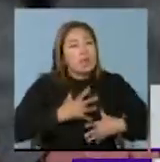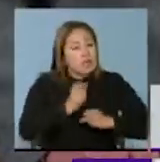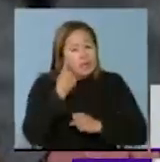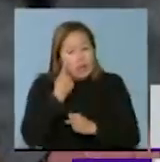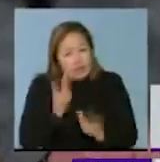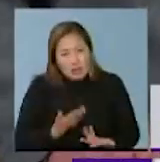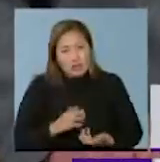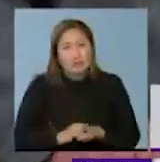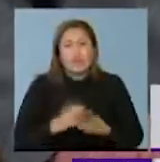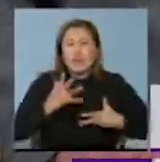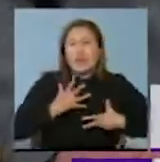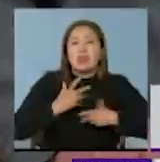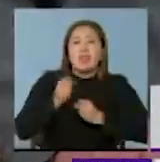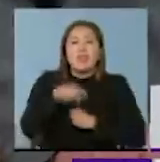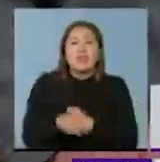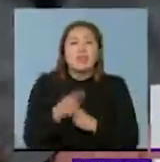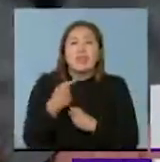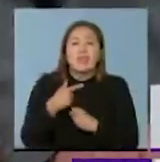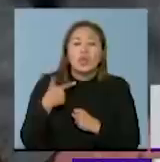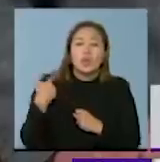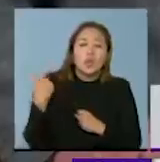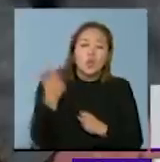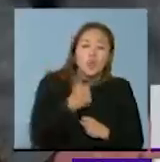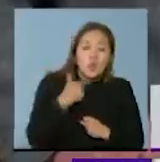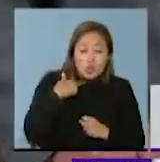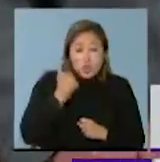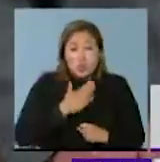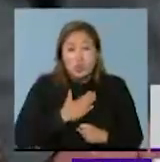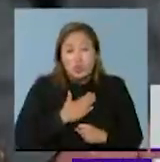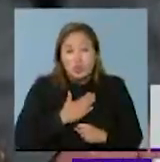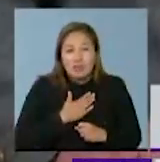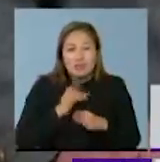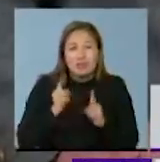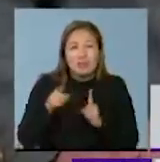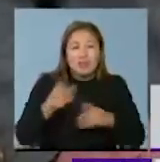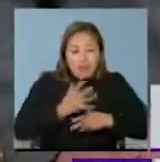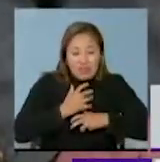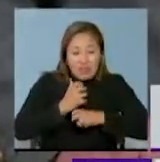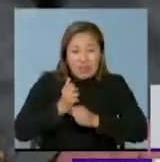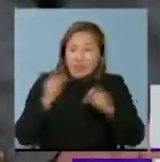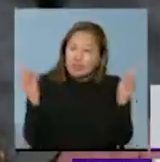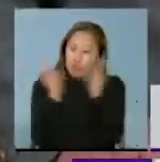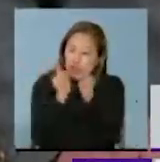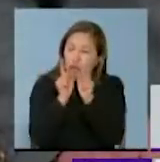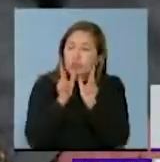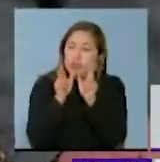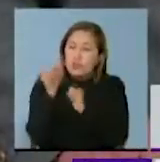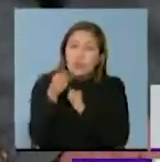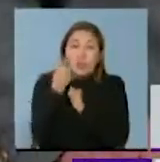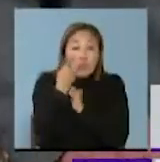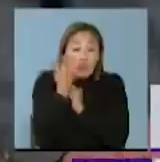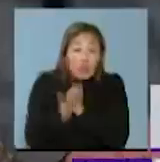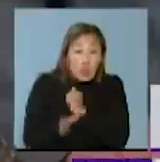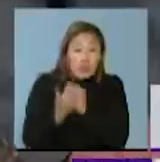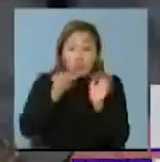vida. Defender la vida es defender a nuestros propios hijos, y además una cosa más cortito. tenemos que darnos cuenta que